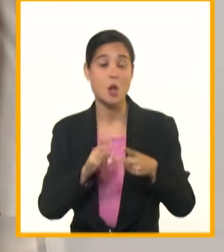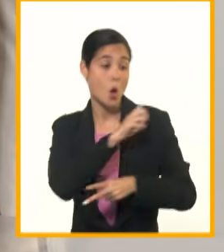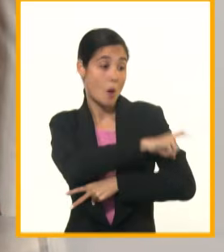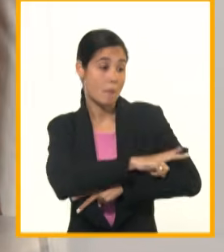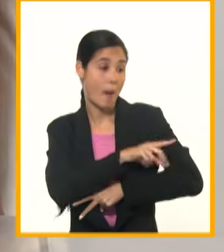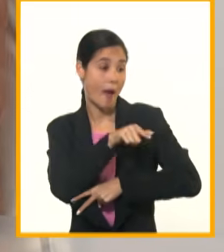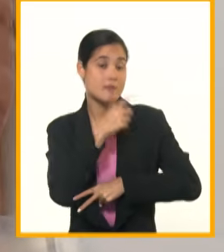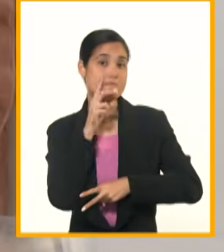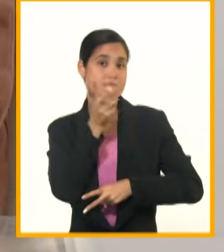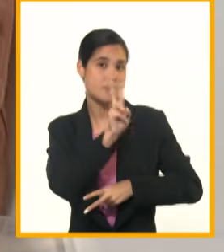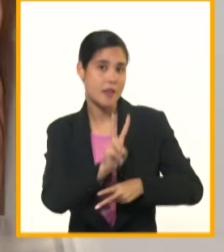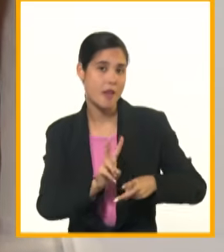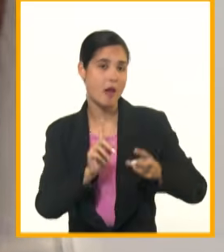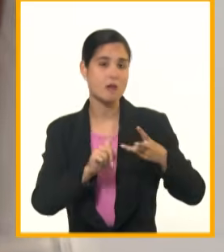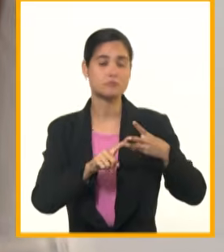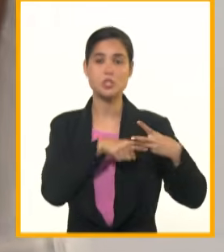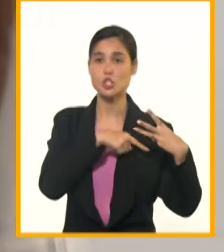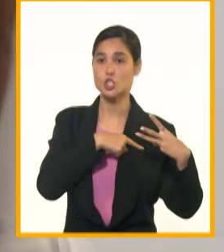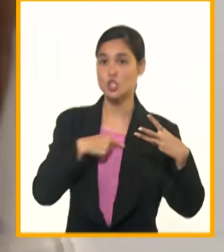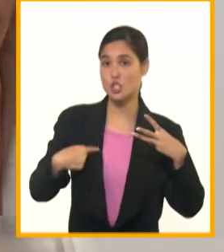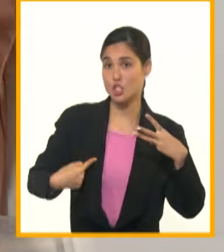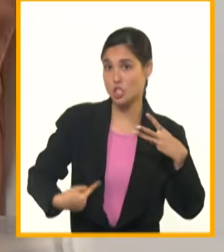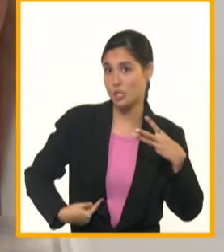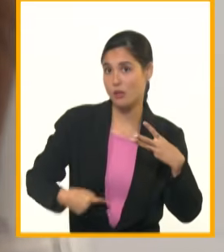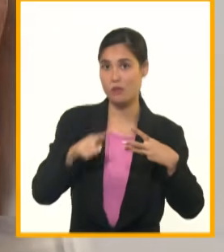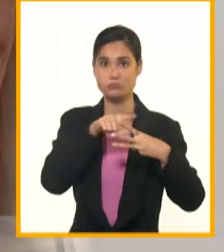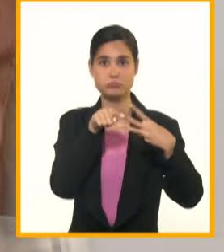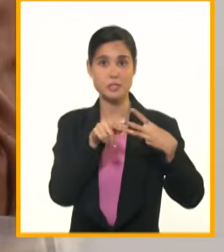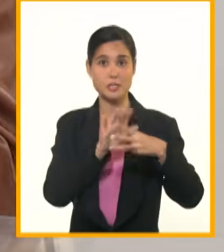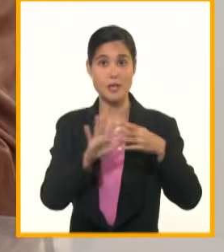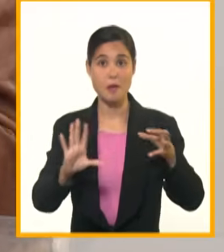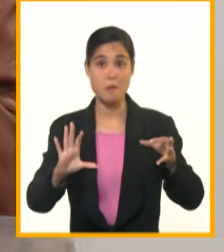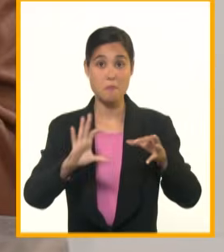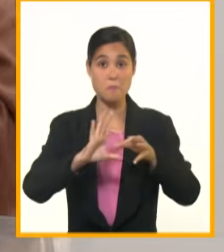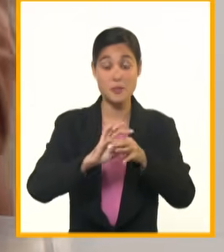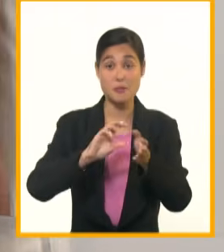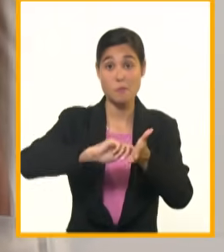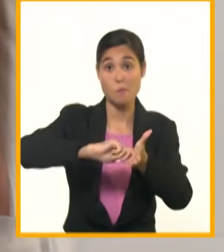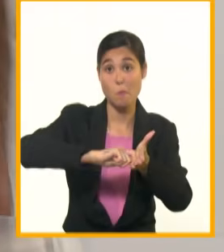siempre presente ese vínculo provincia-zona